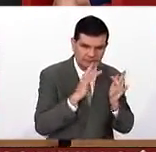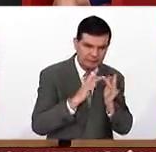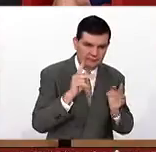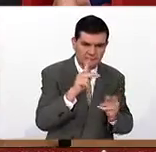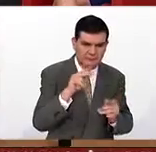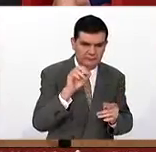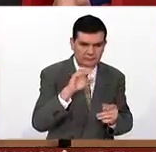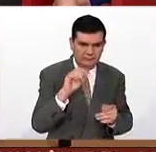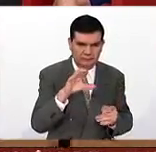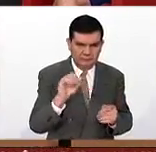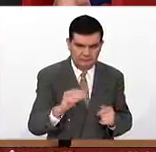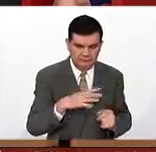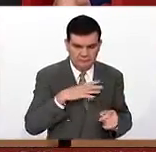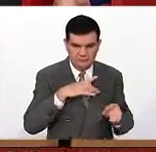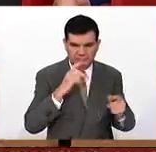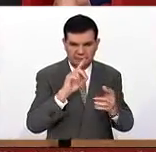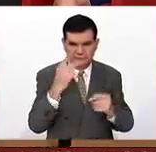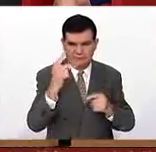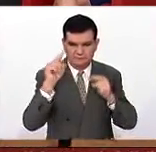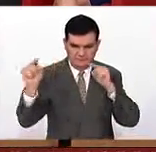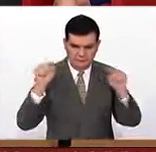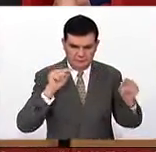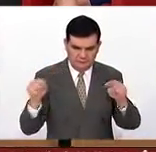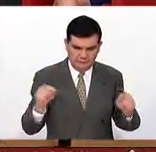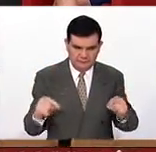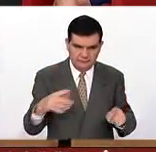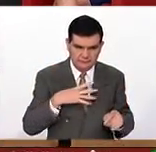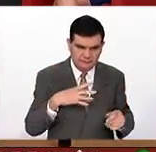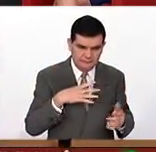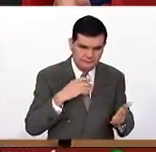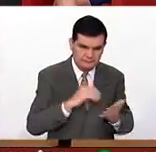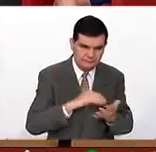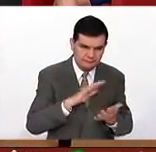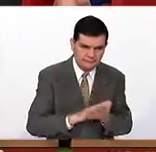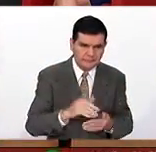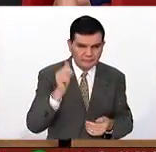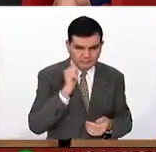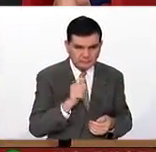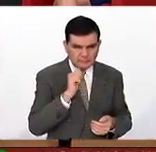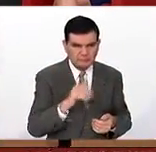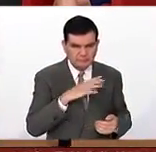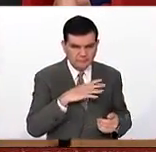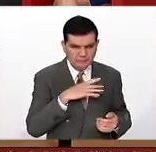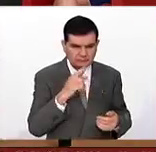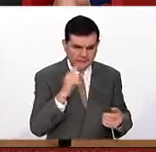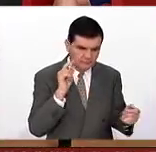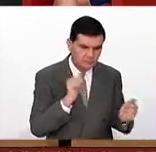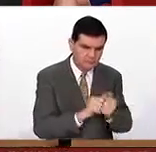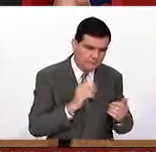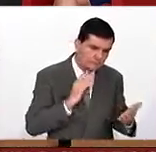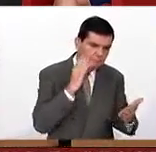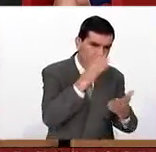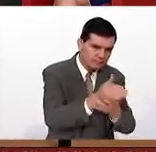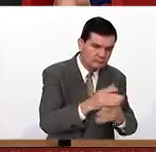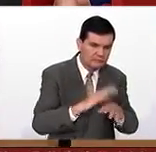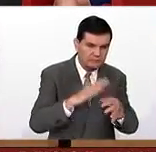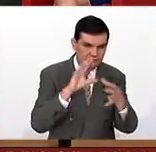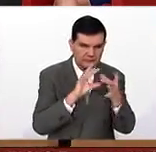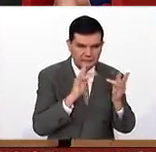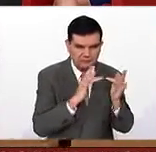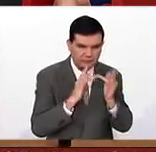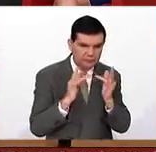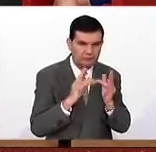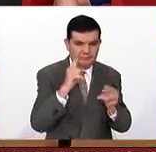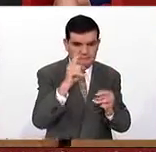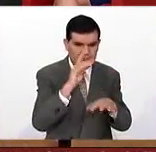en los de las 32 entidades están en las 32 entidades siempre hay una cerca a la que pueden acudir pero sobre